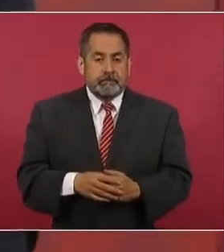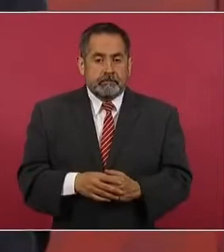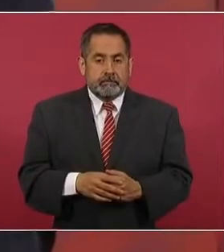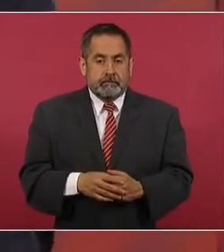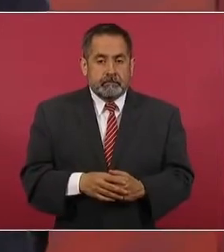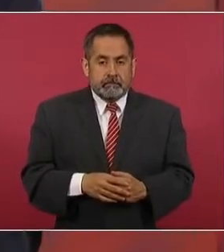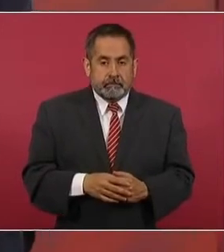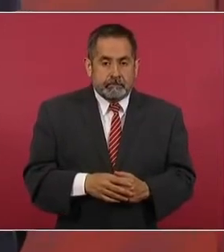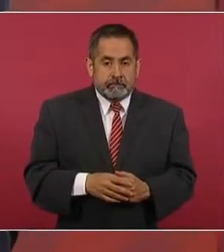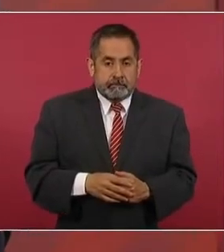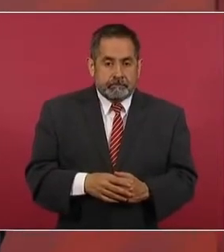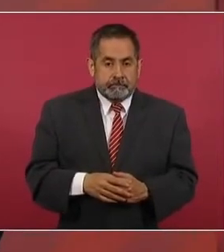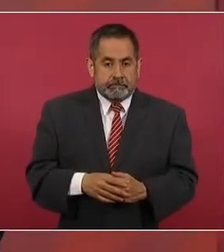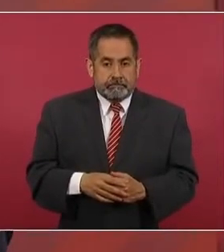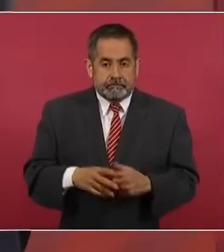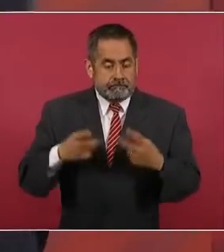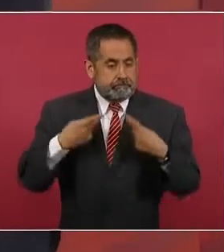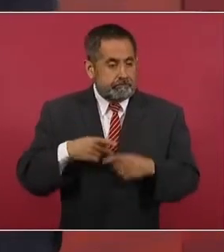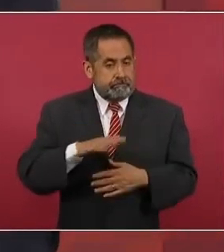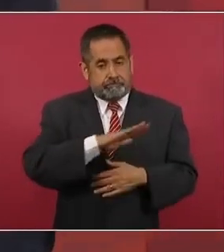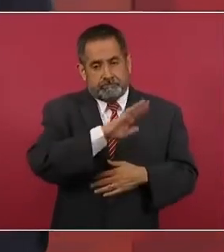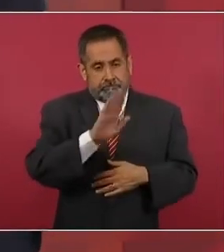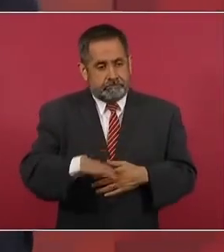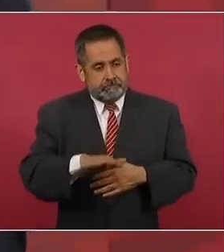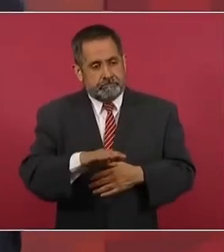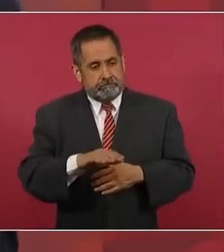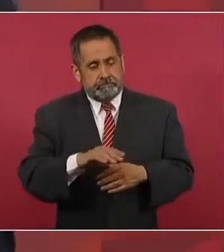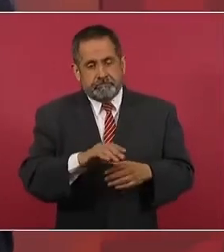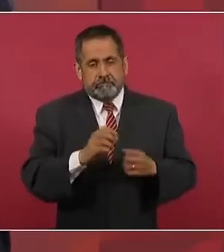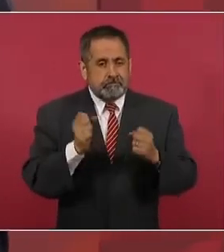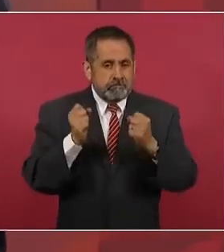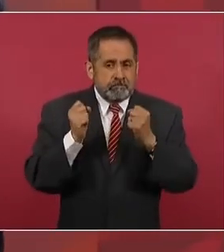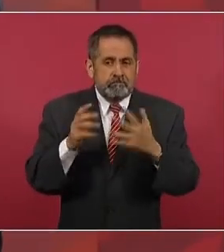mortalidad por enfermedades